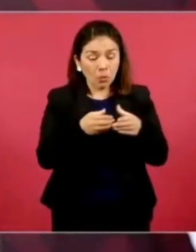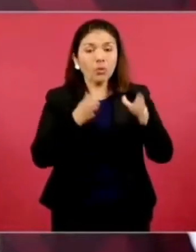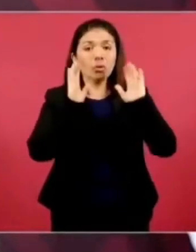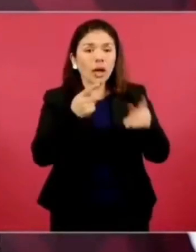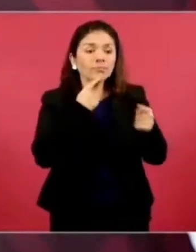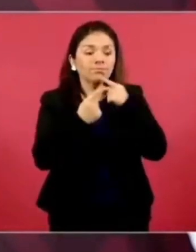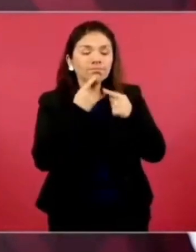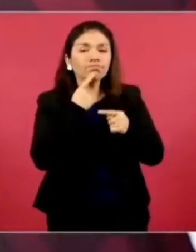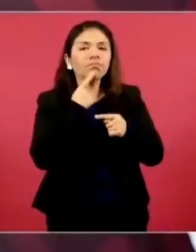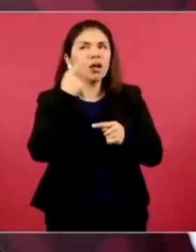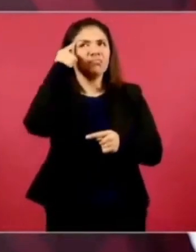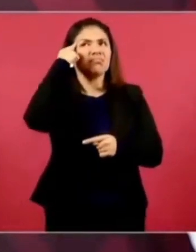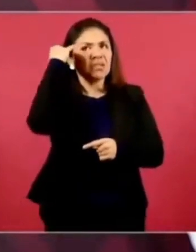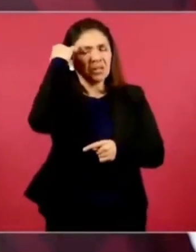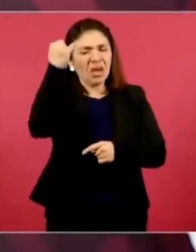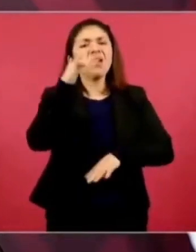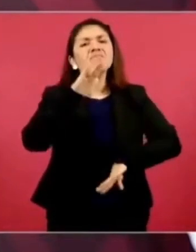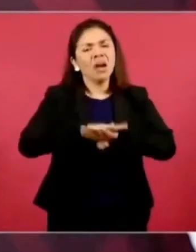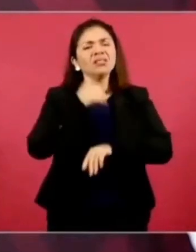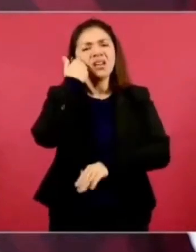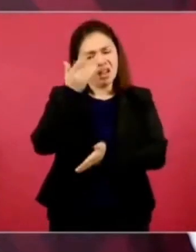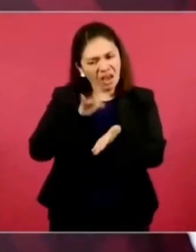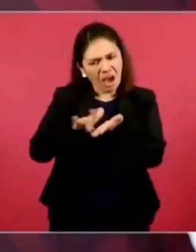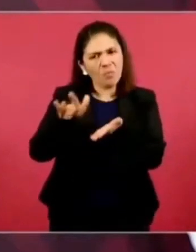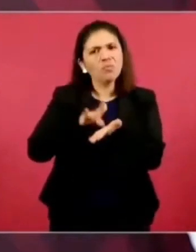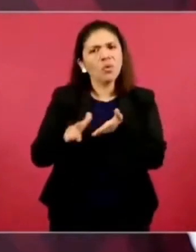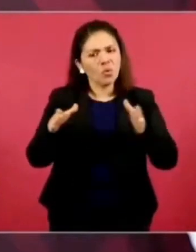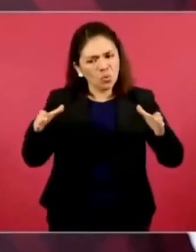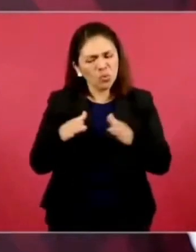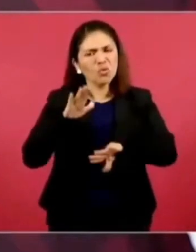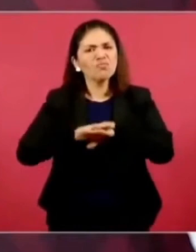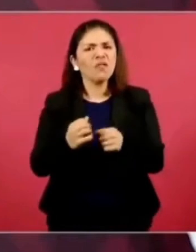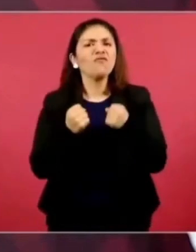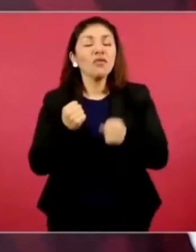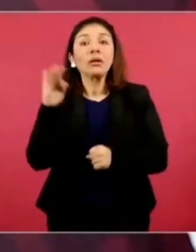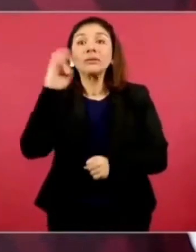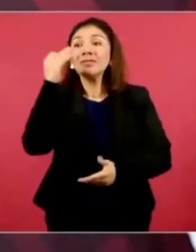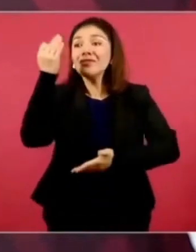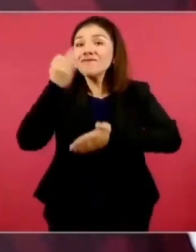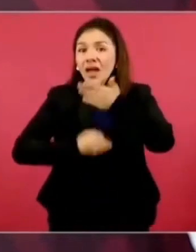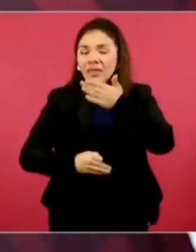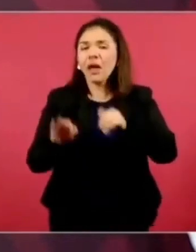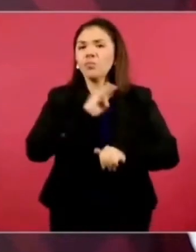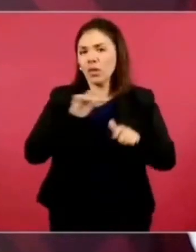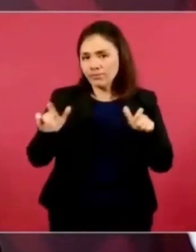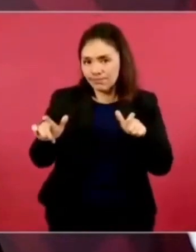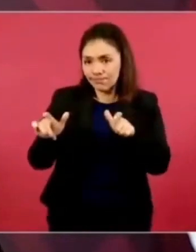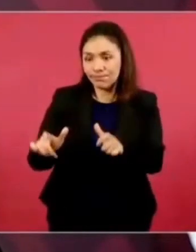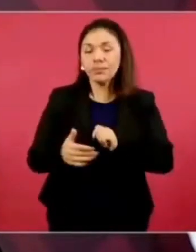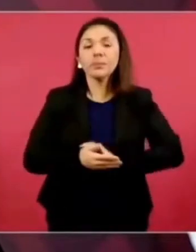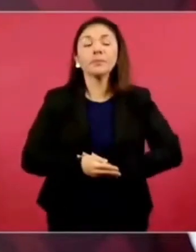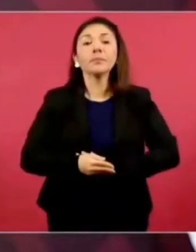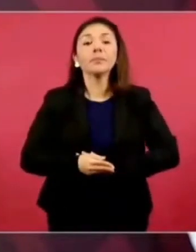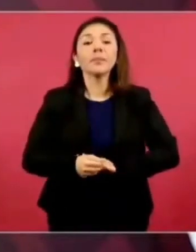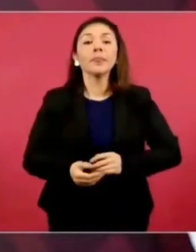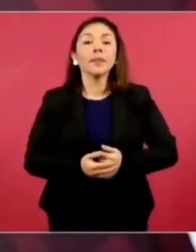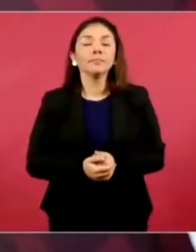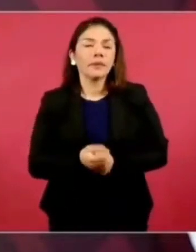decide reforzarlos, apoyarlos si hace falta. Eso quería